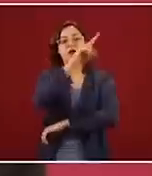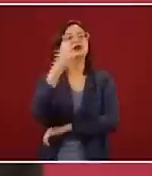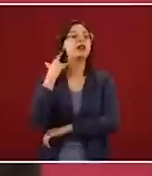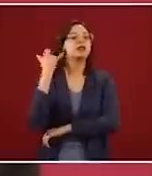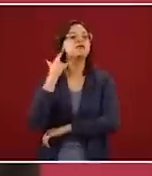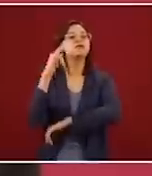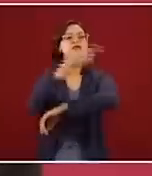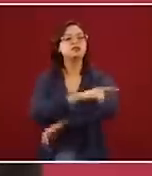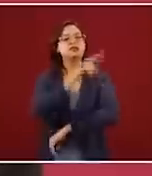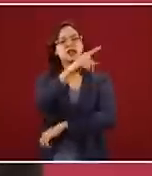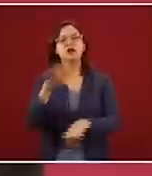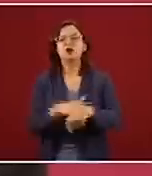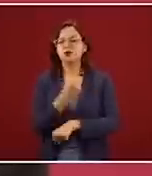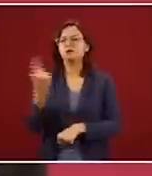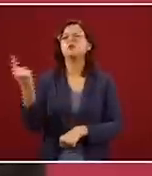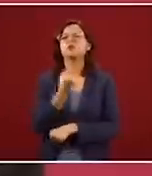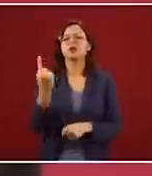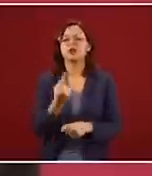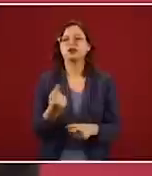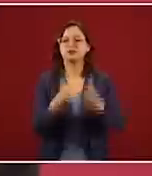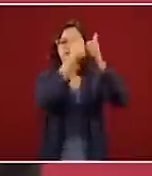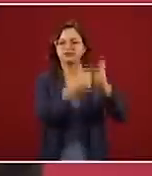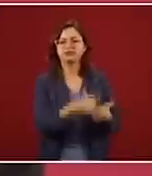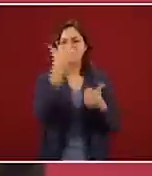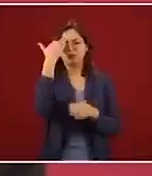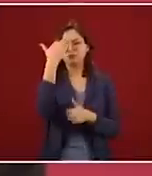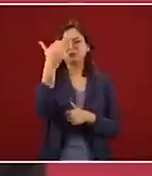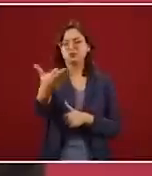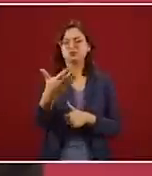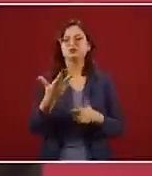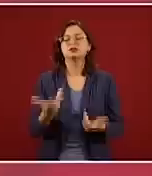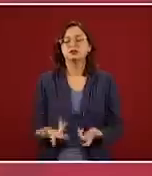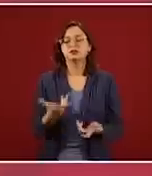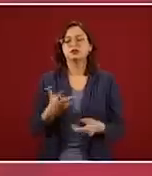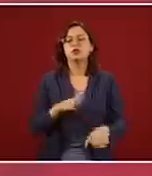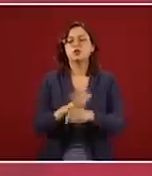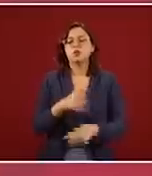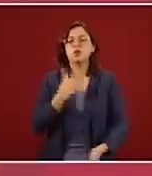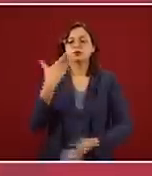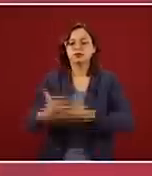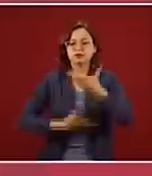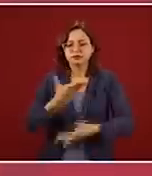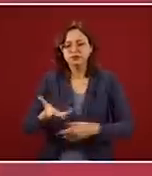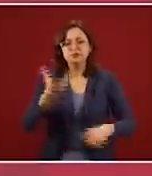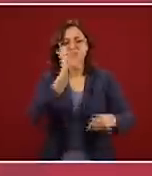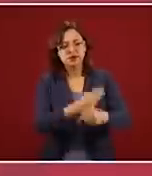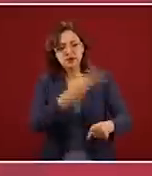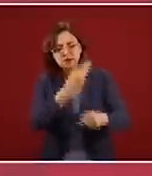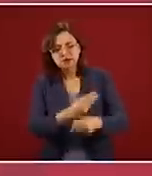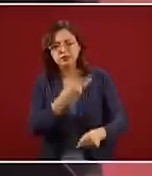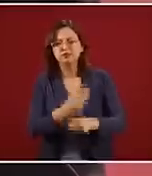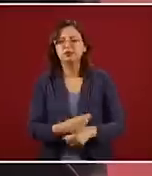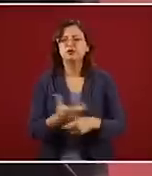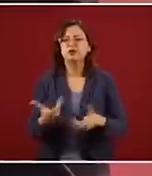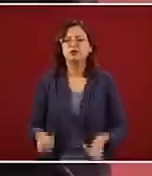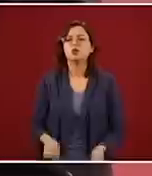qué ha estado tanto tiempo allá, los servicios que se le ha dado al avión,